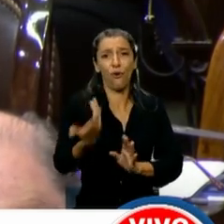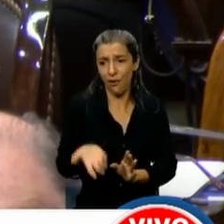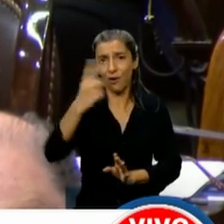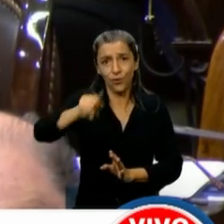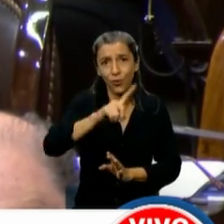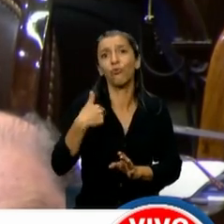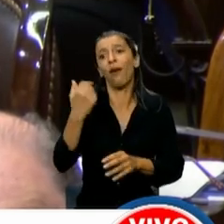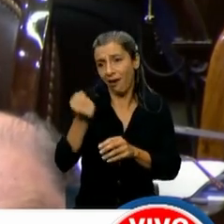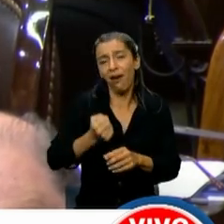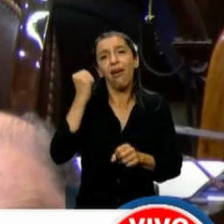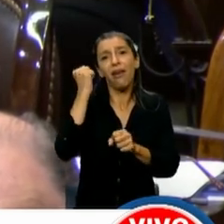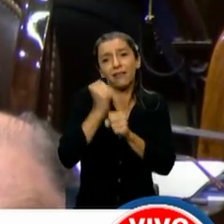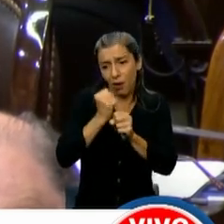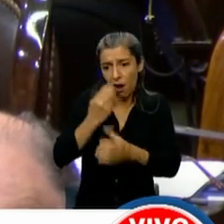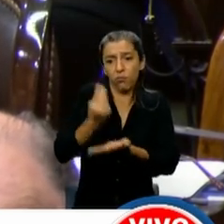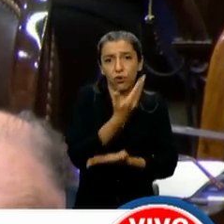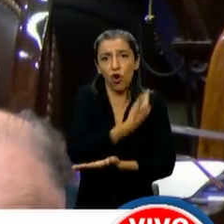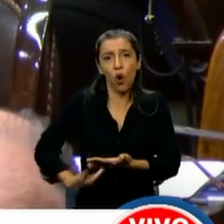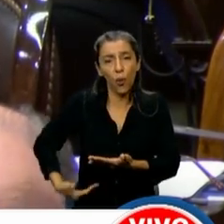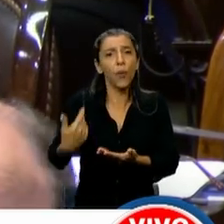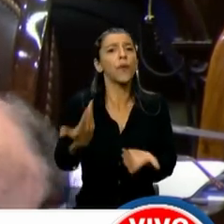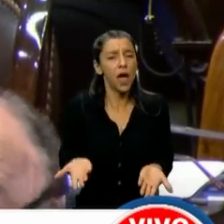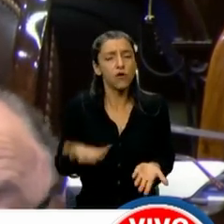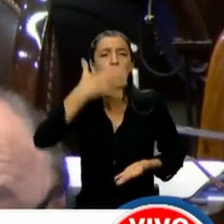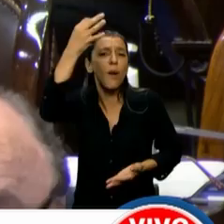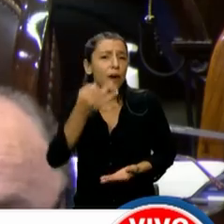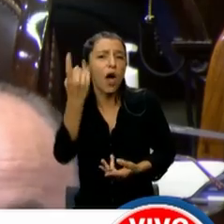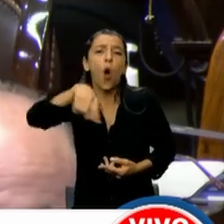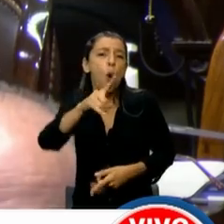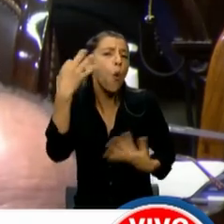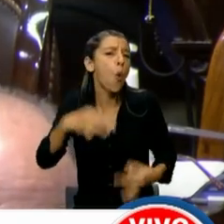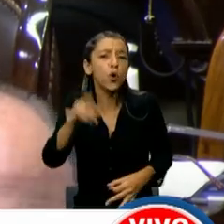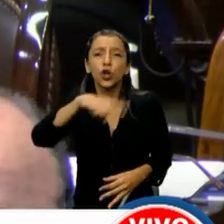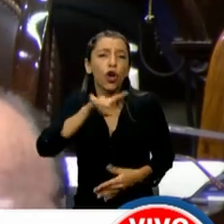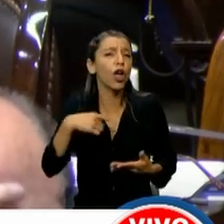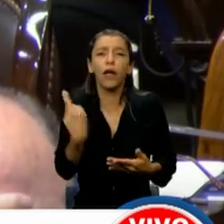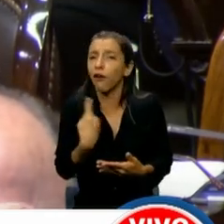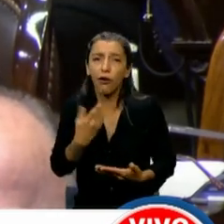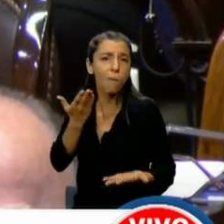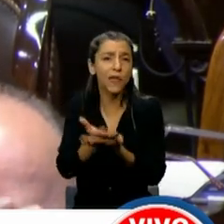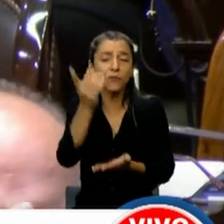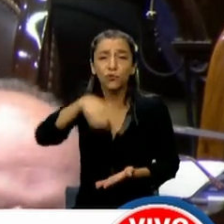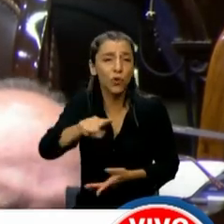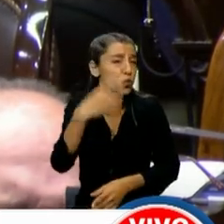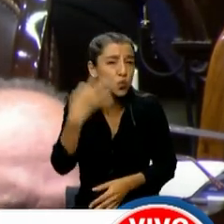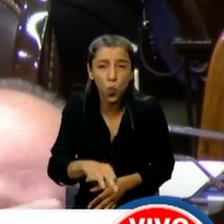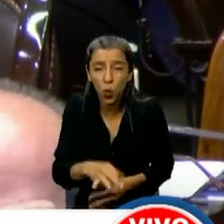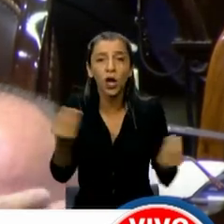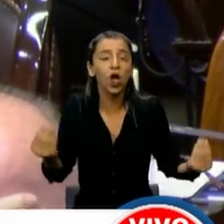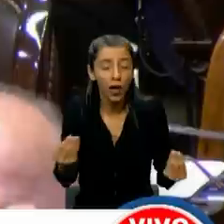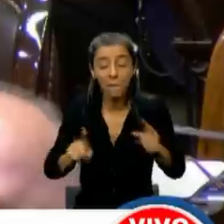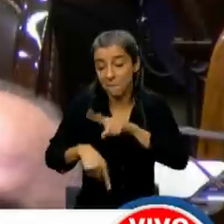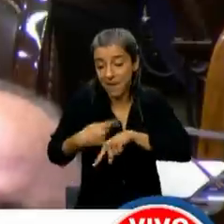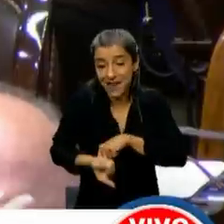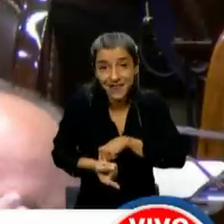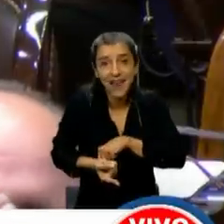facultades de gobernar este país y la verdad es que lo único que les pedimos lo único que les pedimos es que mañana